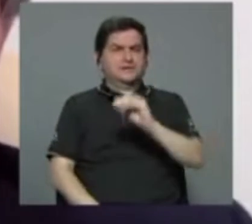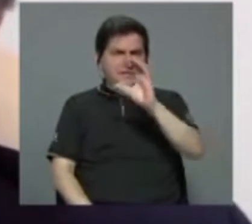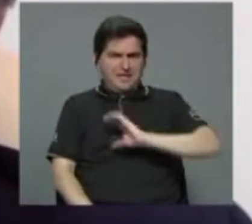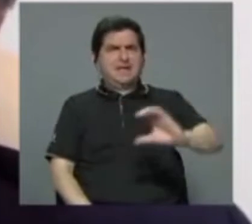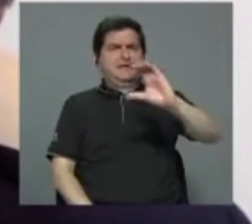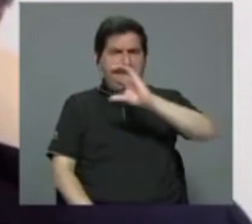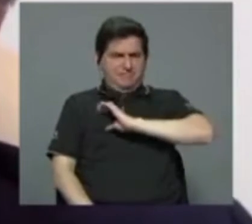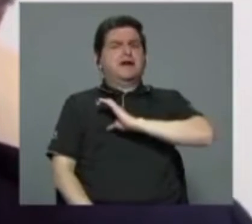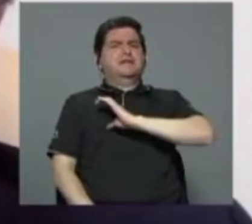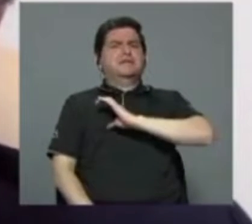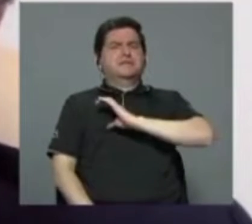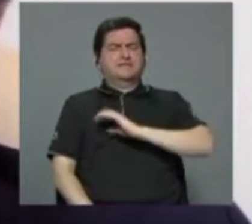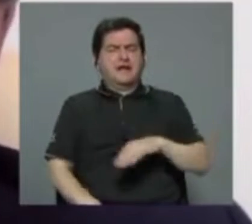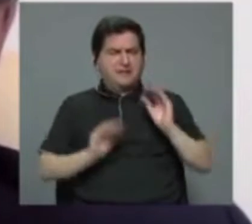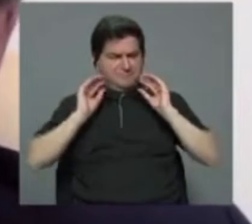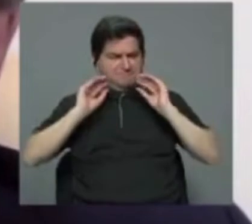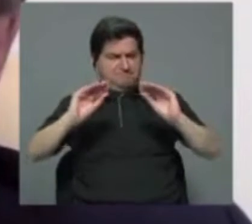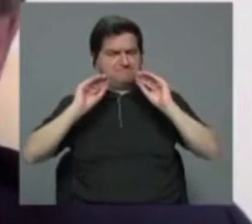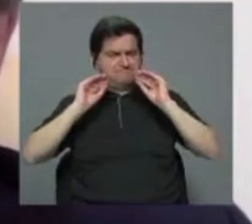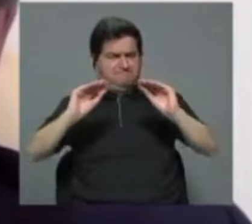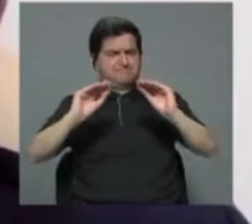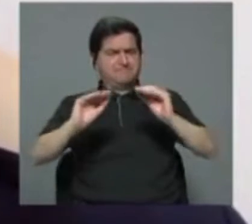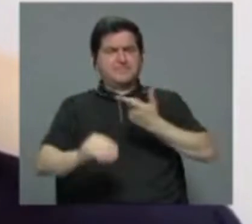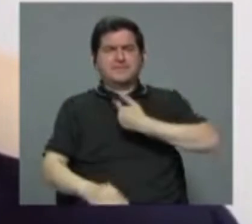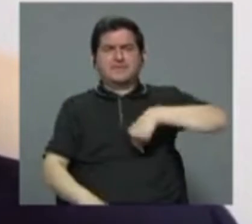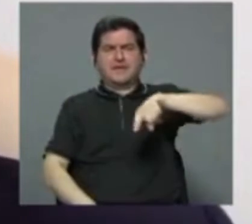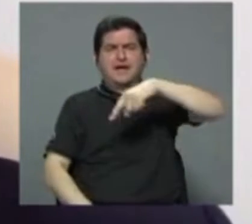calidad de enseñanza